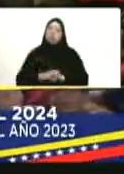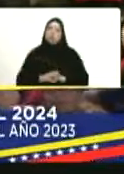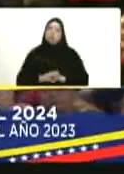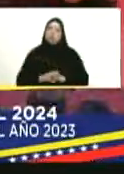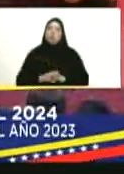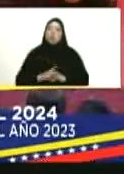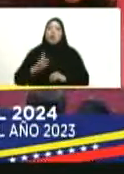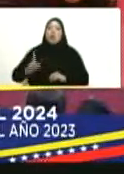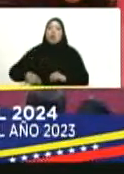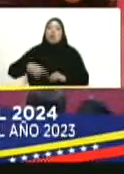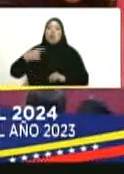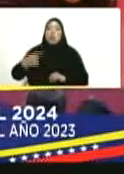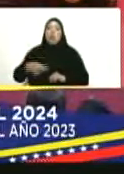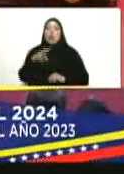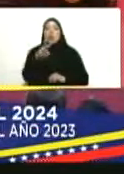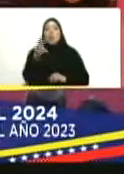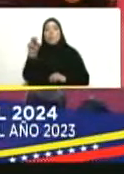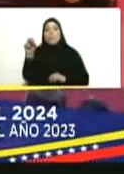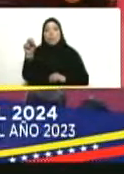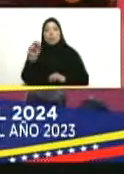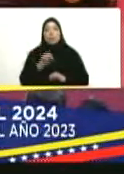Luego llegó el año 2020.